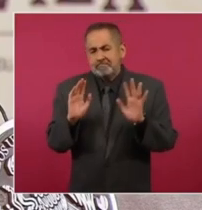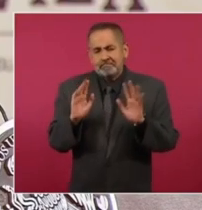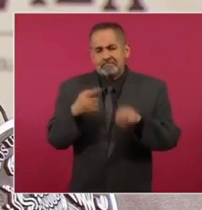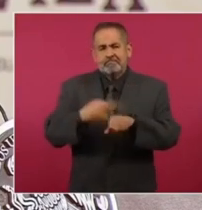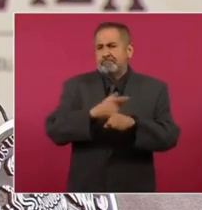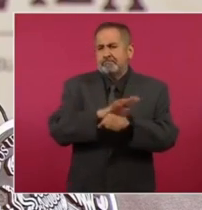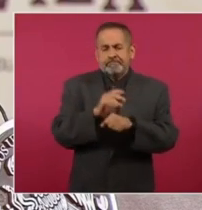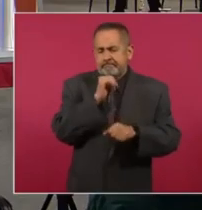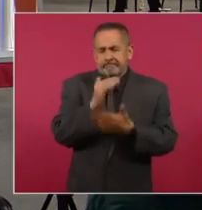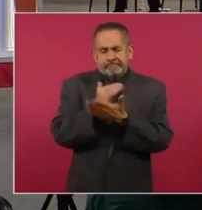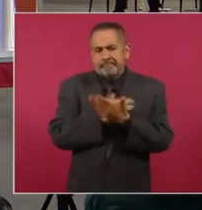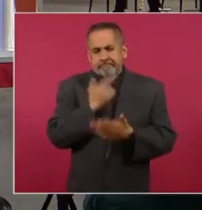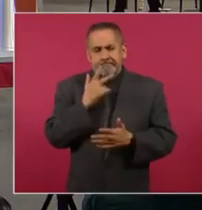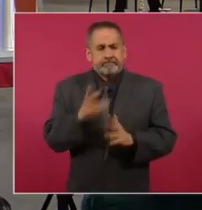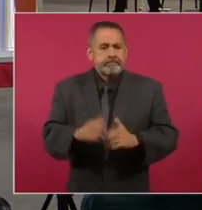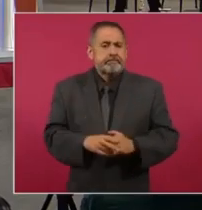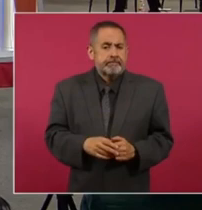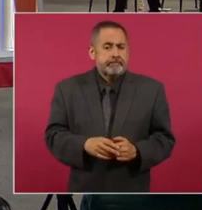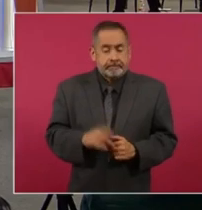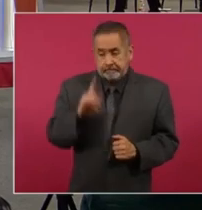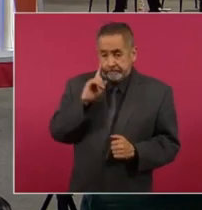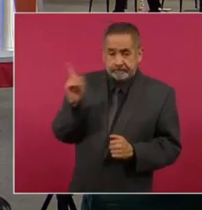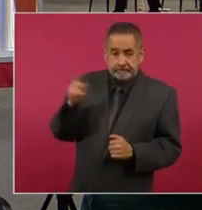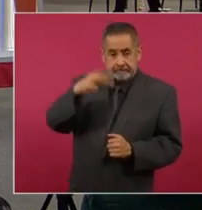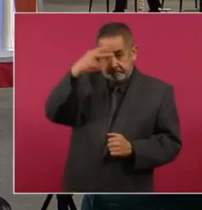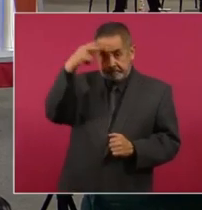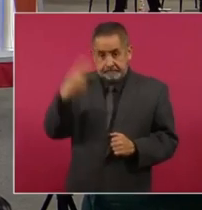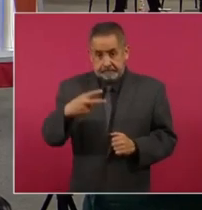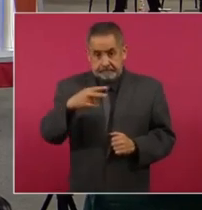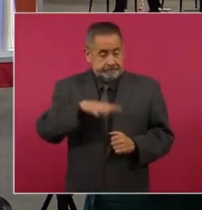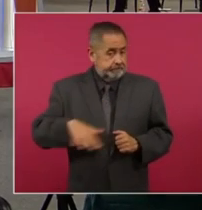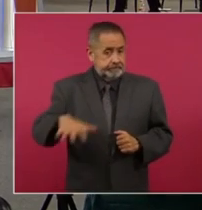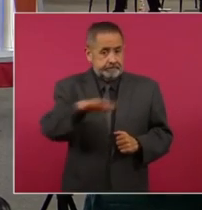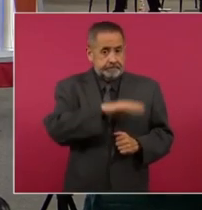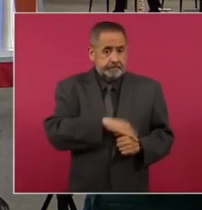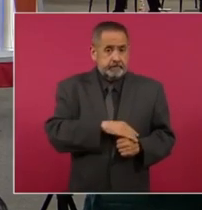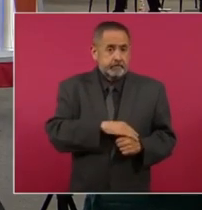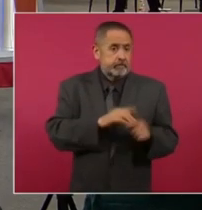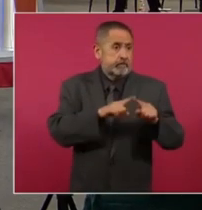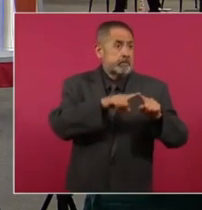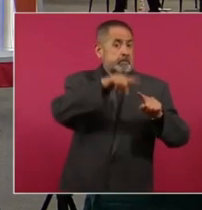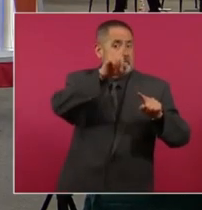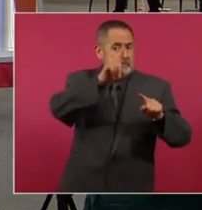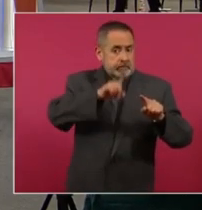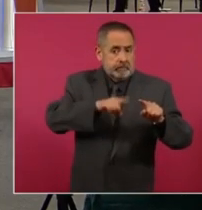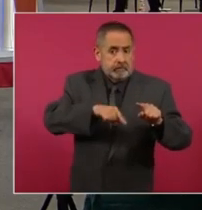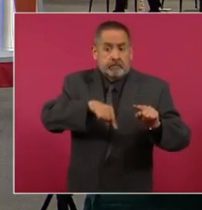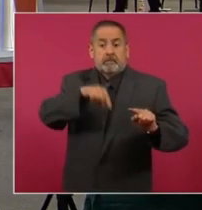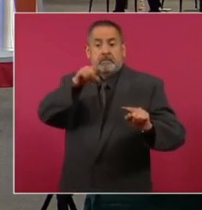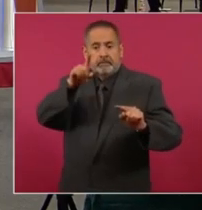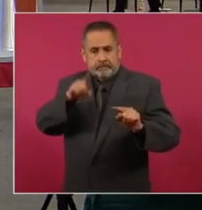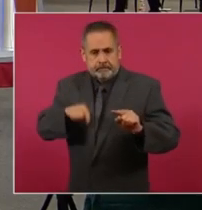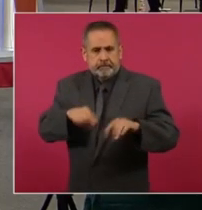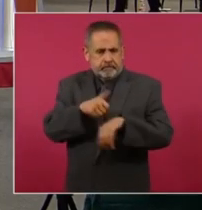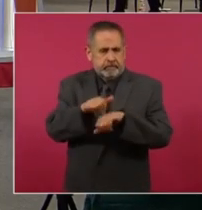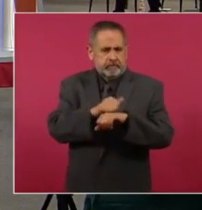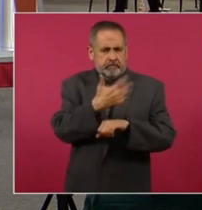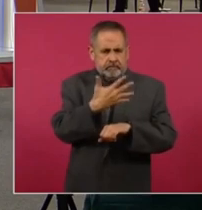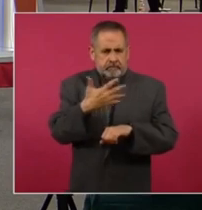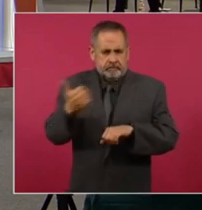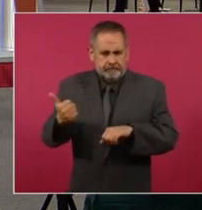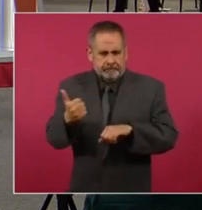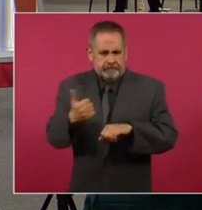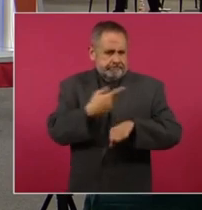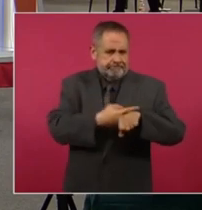enfermedad. Y podemos ver también en el caso mexicano que las olas 5 y 6, que son las que están en el lado derecho de